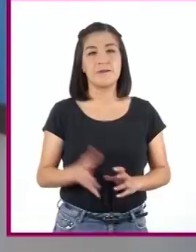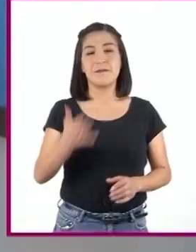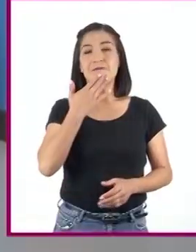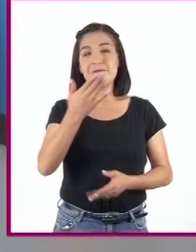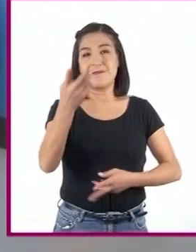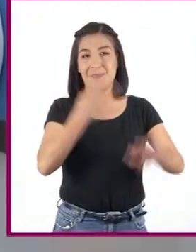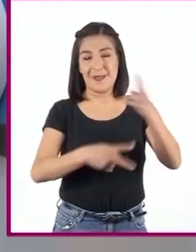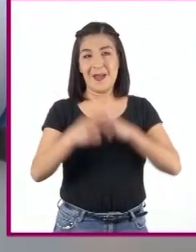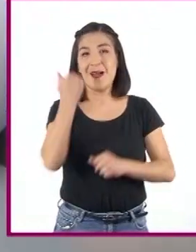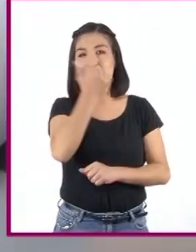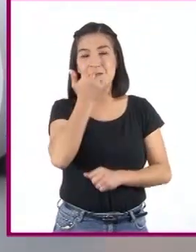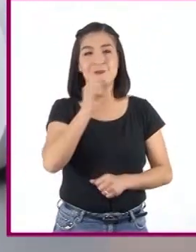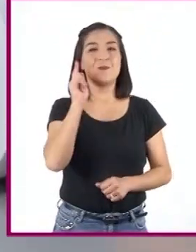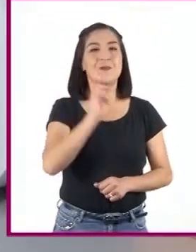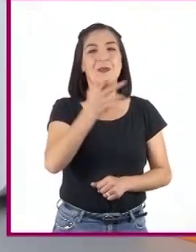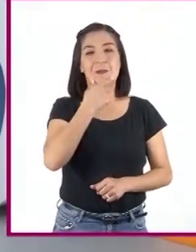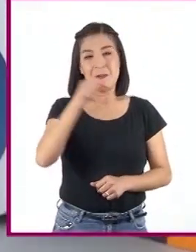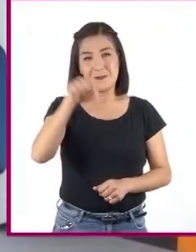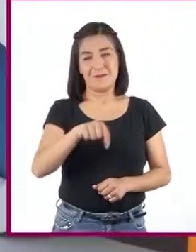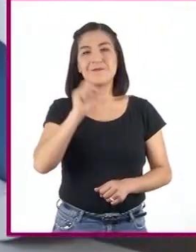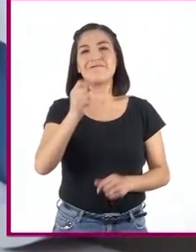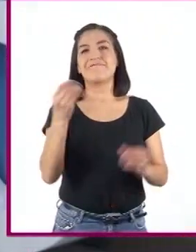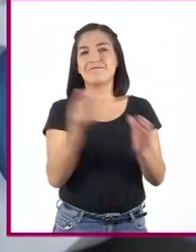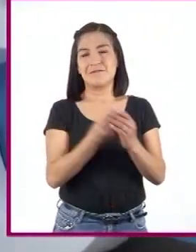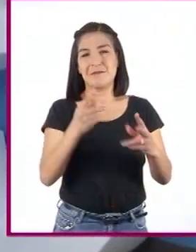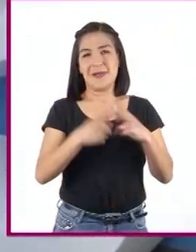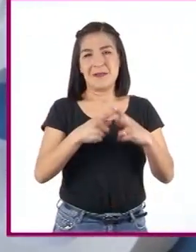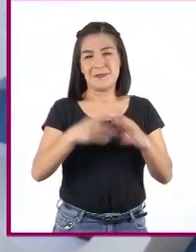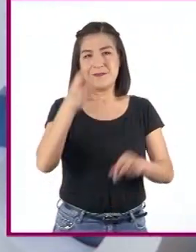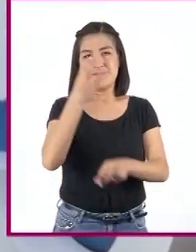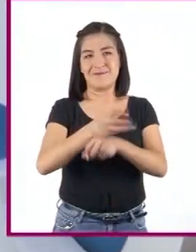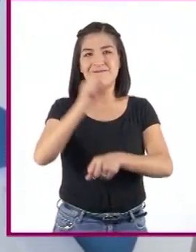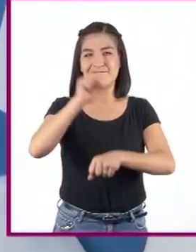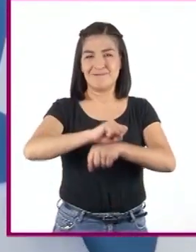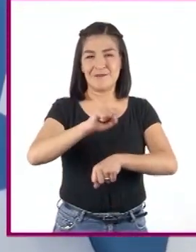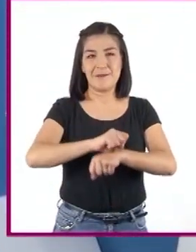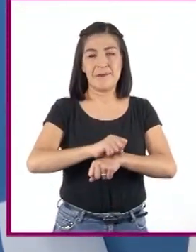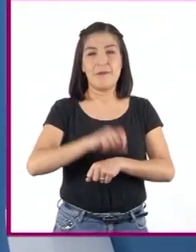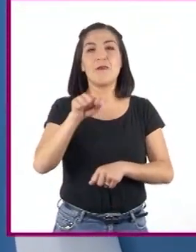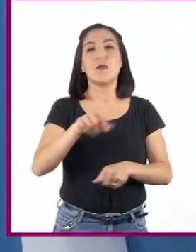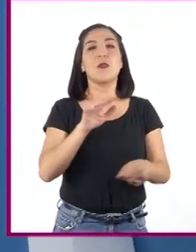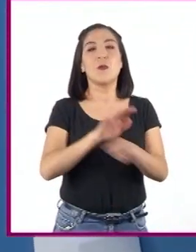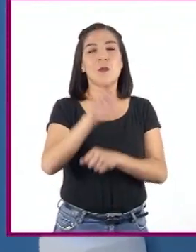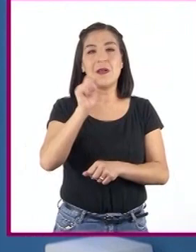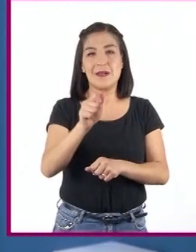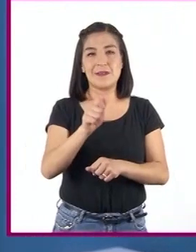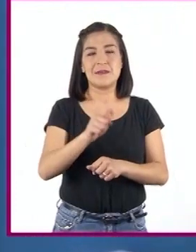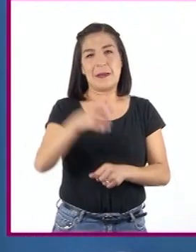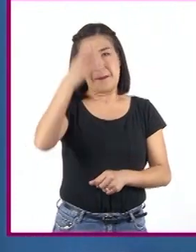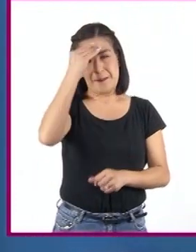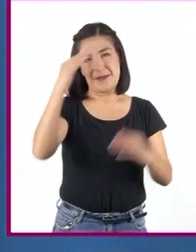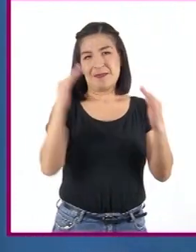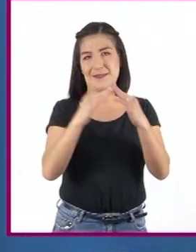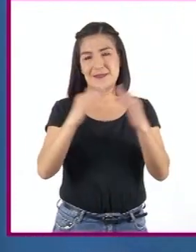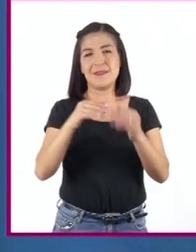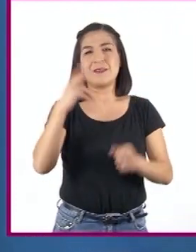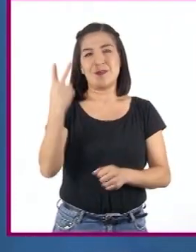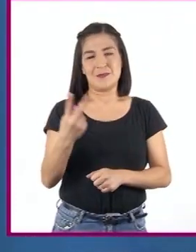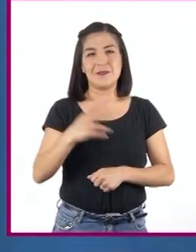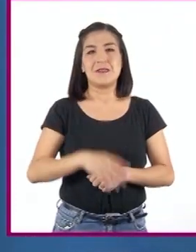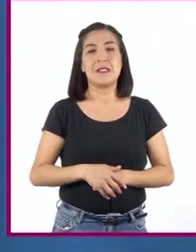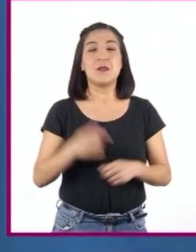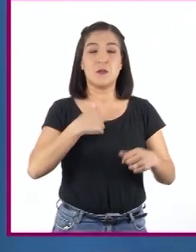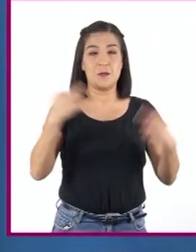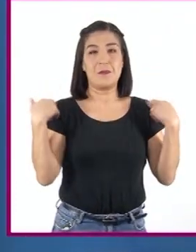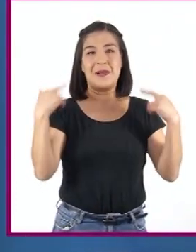Bienvenidos, alumnas y alumnos, a una lección más de matemáticas de tercer grado correspondiente a la Estrategia Nacional Aprende en Casa 2. Soy el profesor